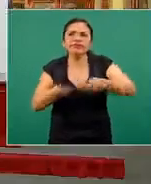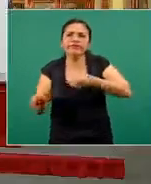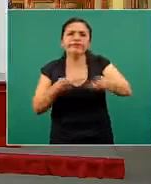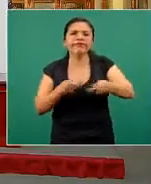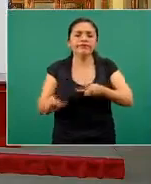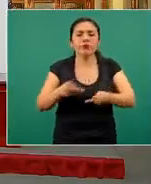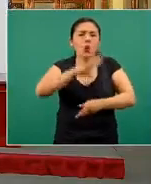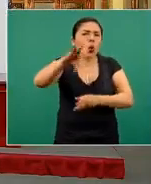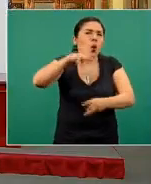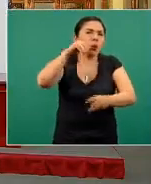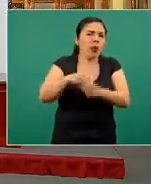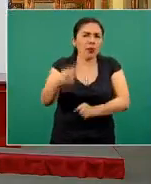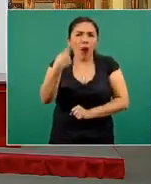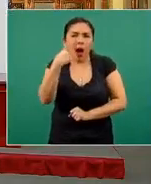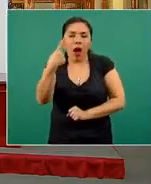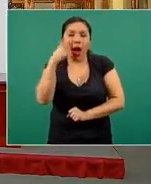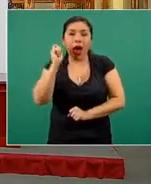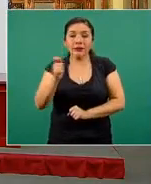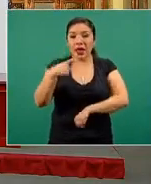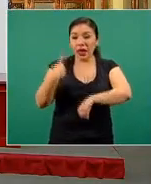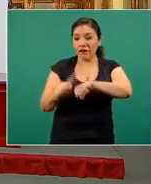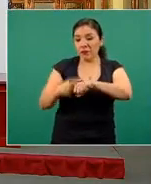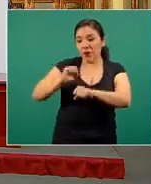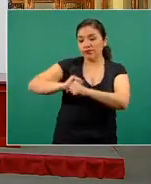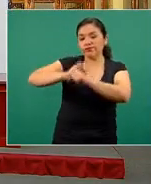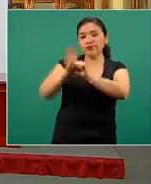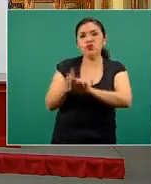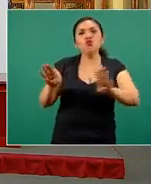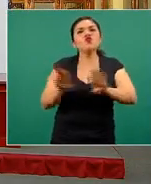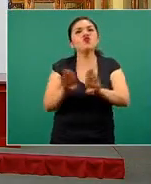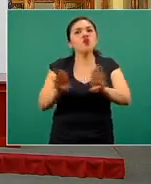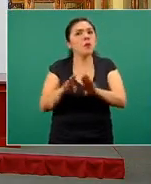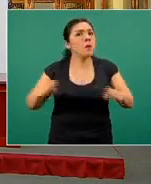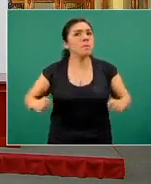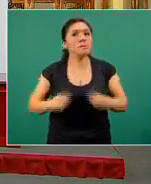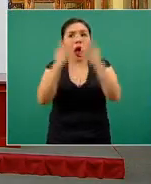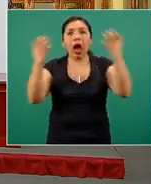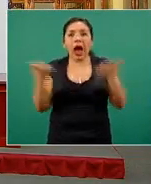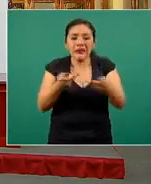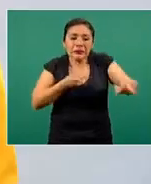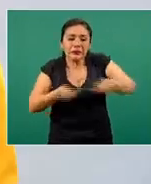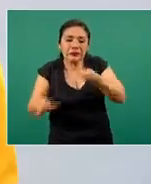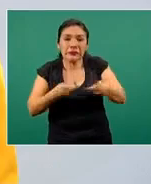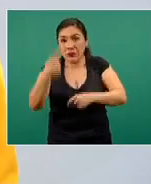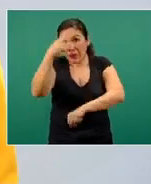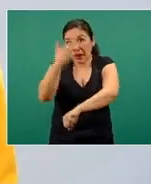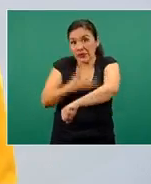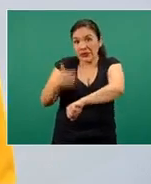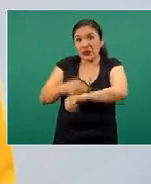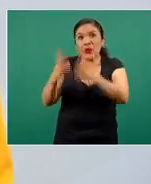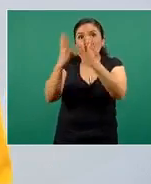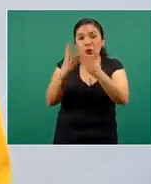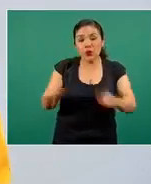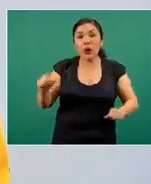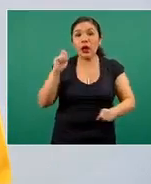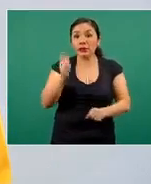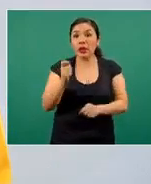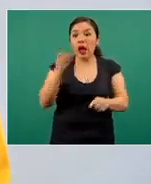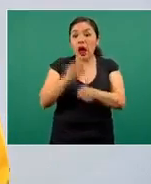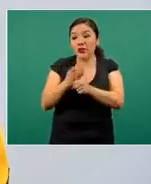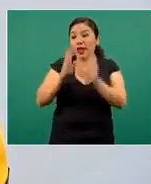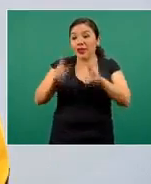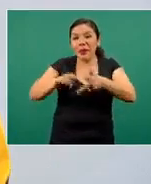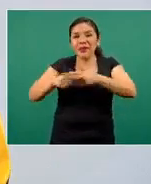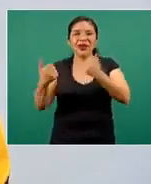en términos generales la pandemia, el enfrentamiento a la pandemia de COVID-19 y en los últimos minutos la